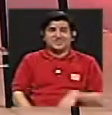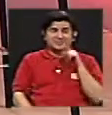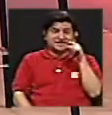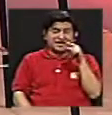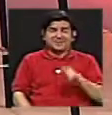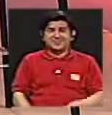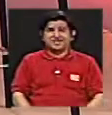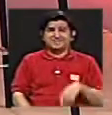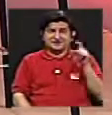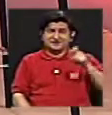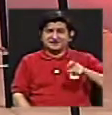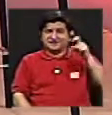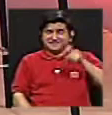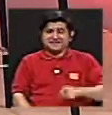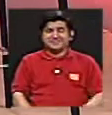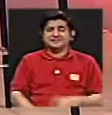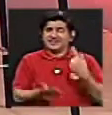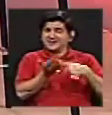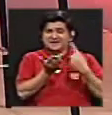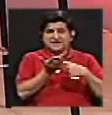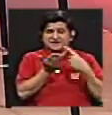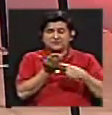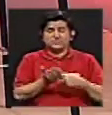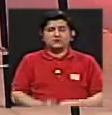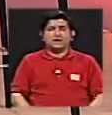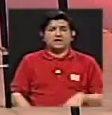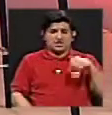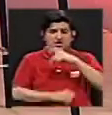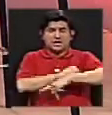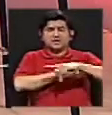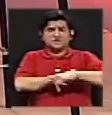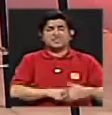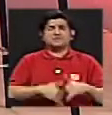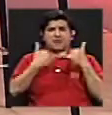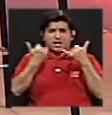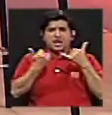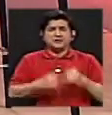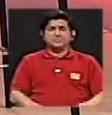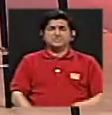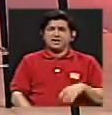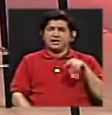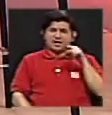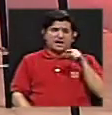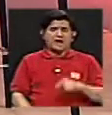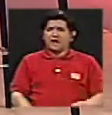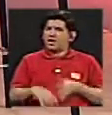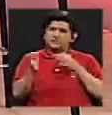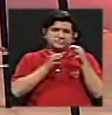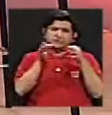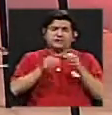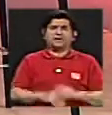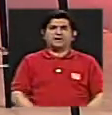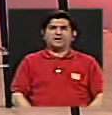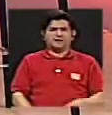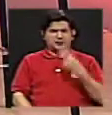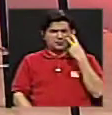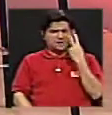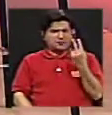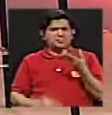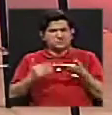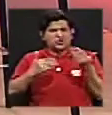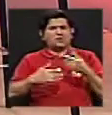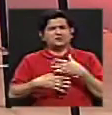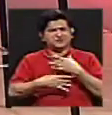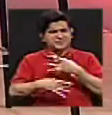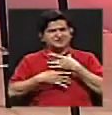que discutir y ventilar en este país, ¿verdad? Porque es que aquí hemos visto cosas muy, muy